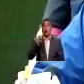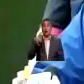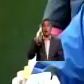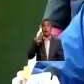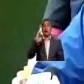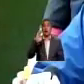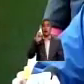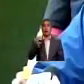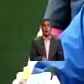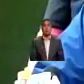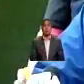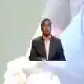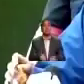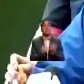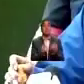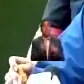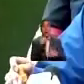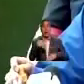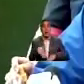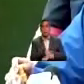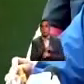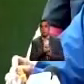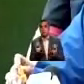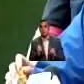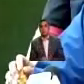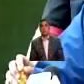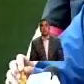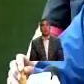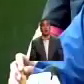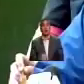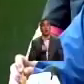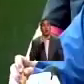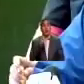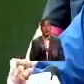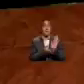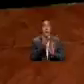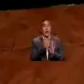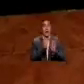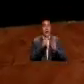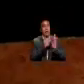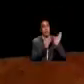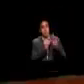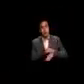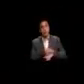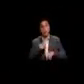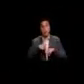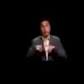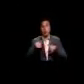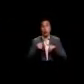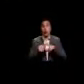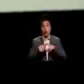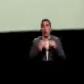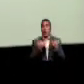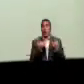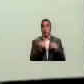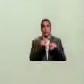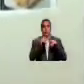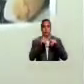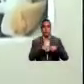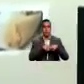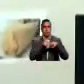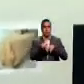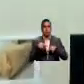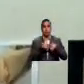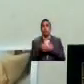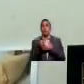tenemos ninguna afectación viales, existe una pared en un cerramiento colapsado. Sin embargo, al momento realizan un recorrido por las zonas